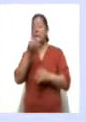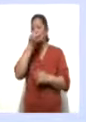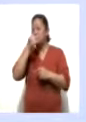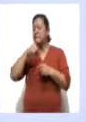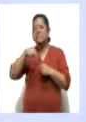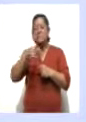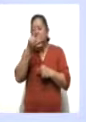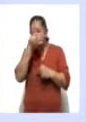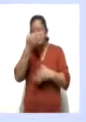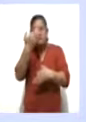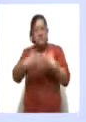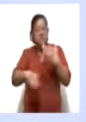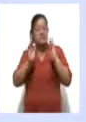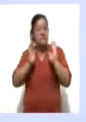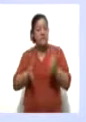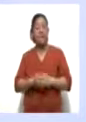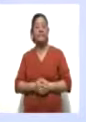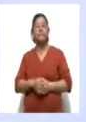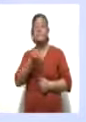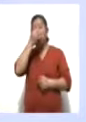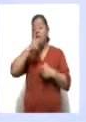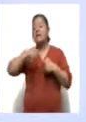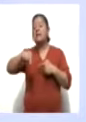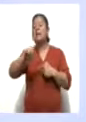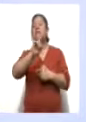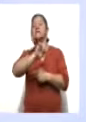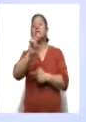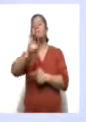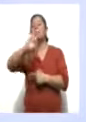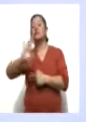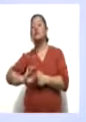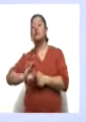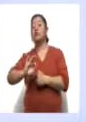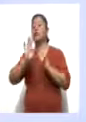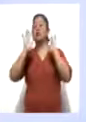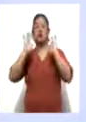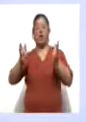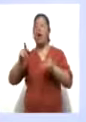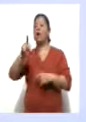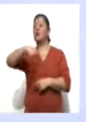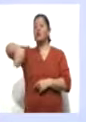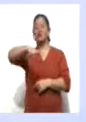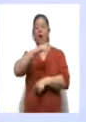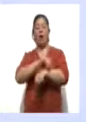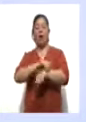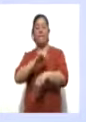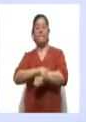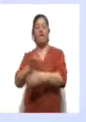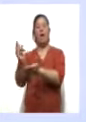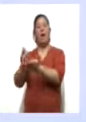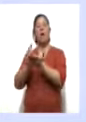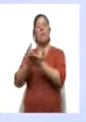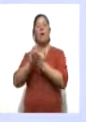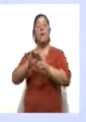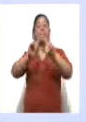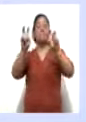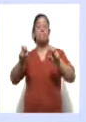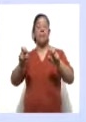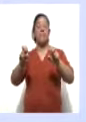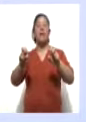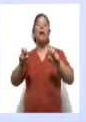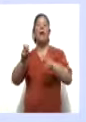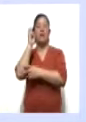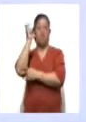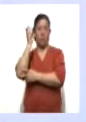días más estaríamos concluyendo el 100% de todos nuestros amigos que nos apoyan con el tema del servicio del